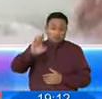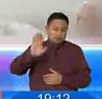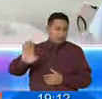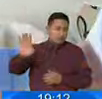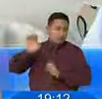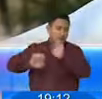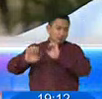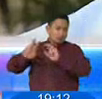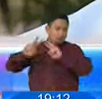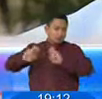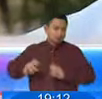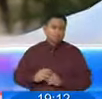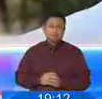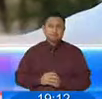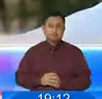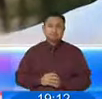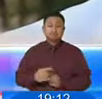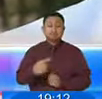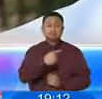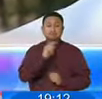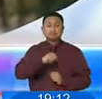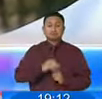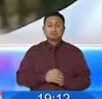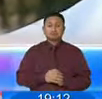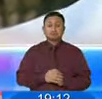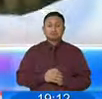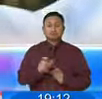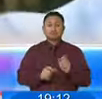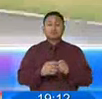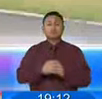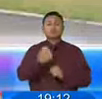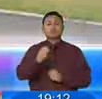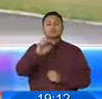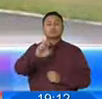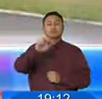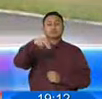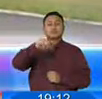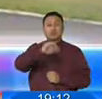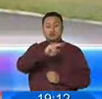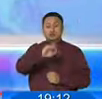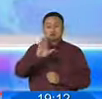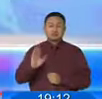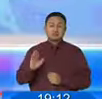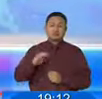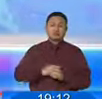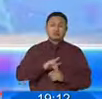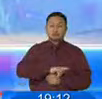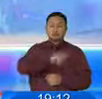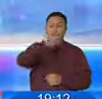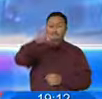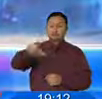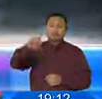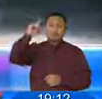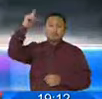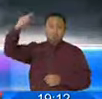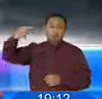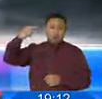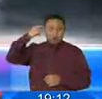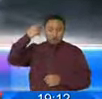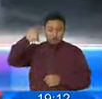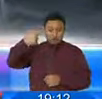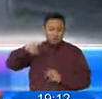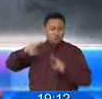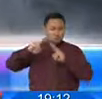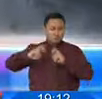e investigarlas. También Villavicencio cuenta que personal de la SENAI se movilizaba a Londres para realizar labores de inteligencia, proyecto